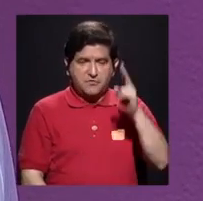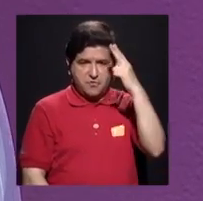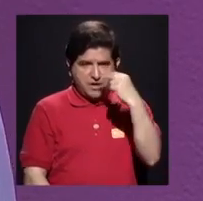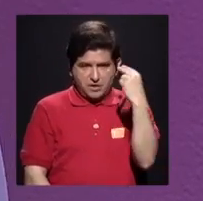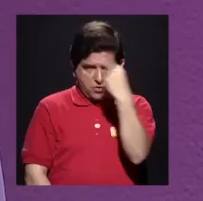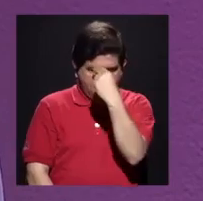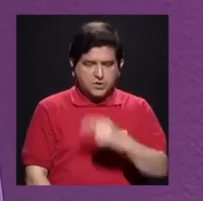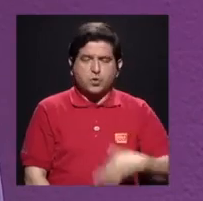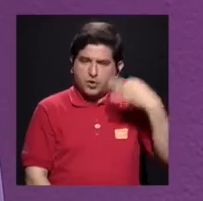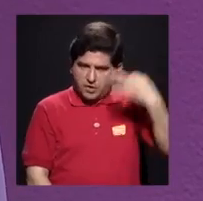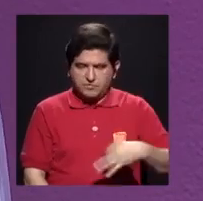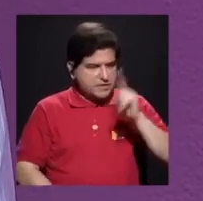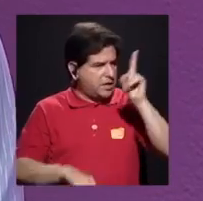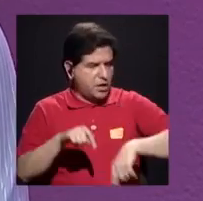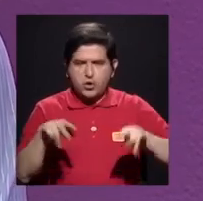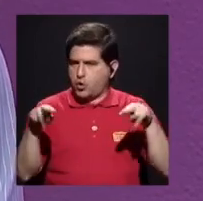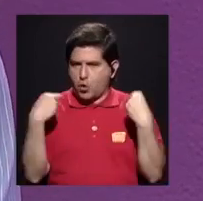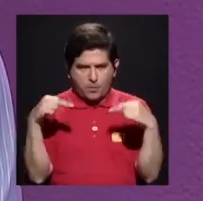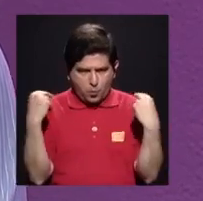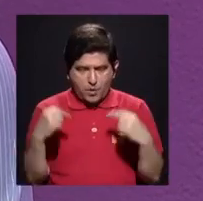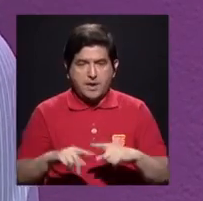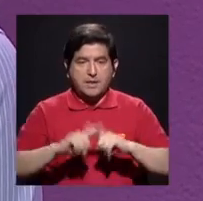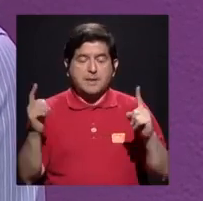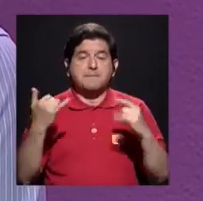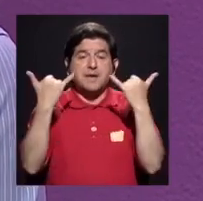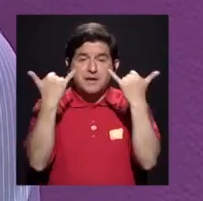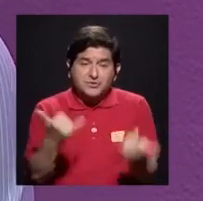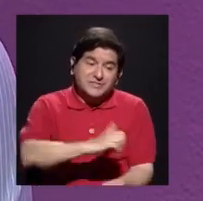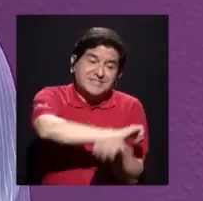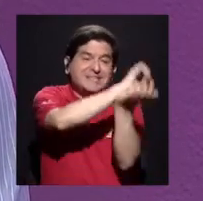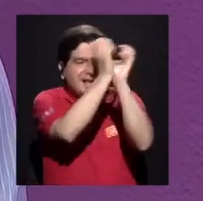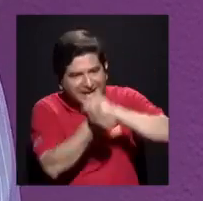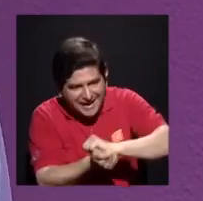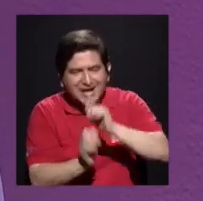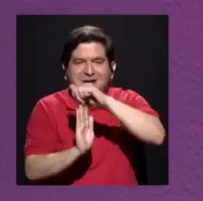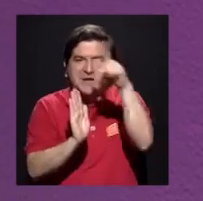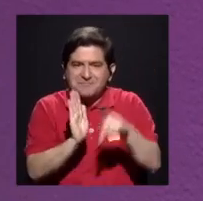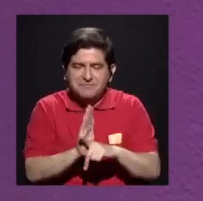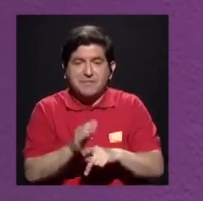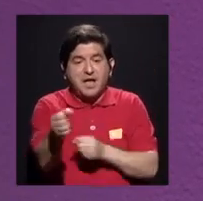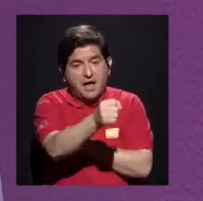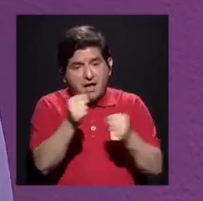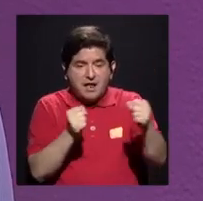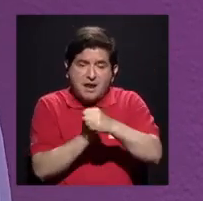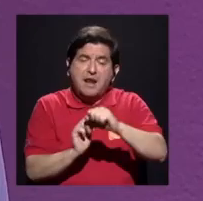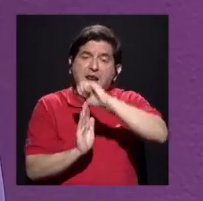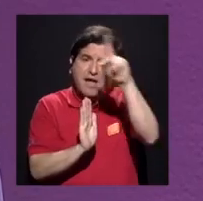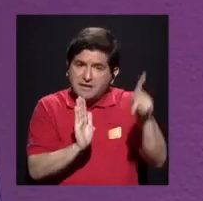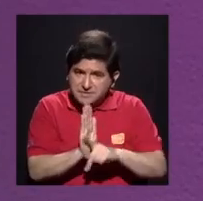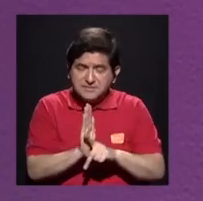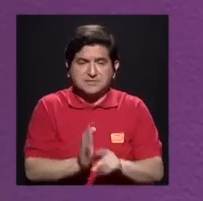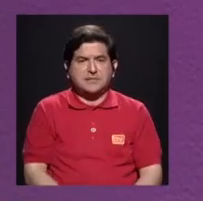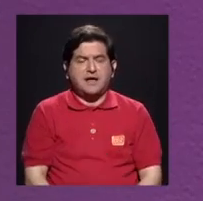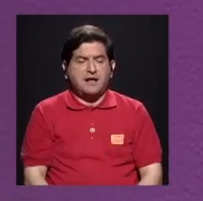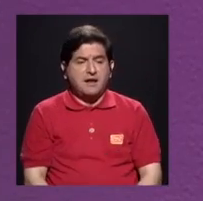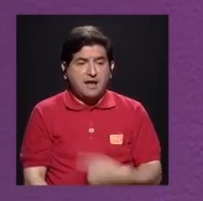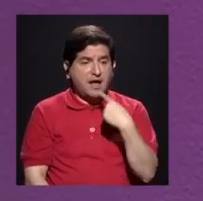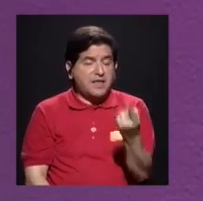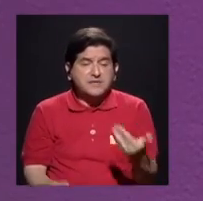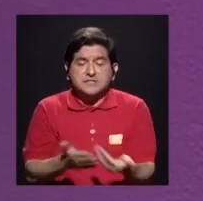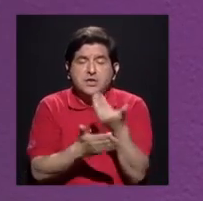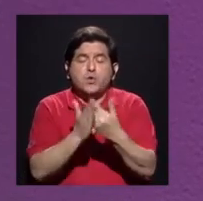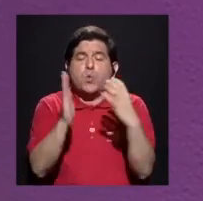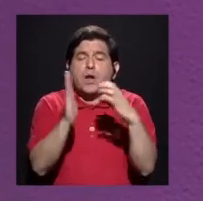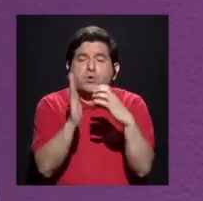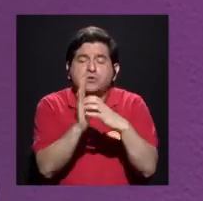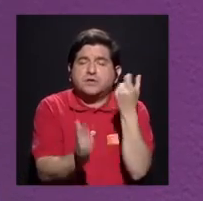no oficial y por lo tanto no puede ser neutral claro pero una vez que la constitución sea reformada la sala constitucional tiene que interpretar el nuevo texto